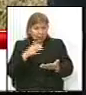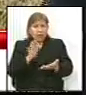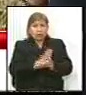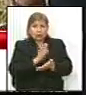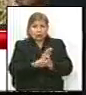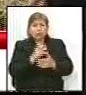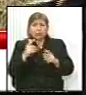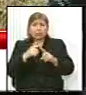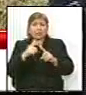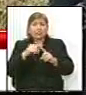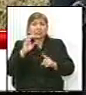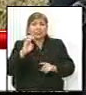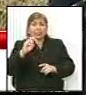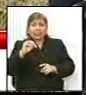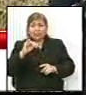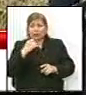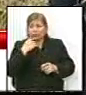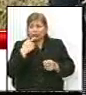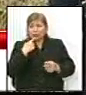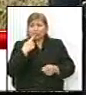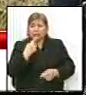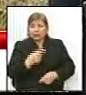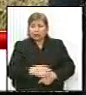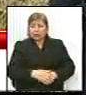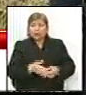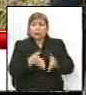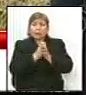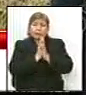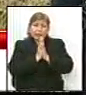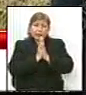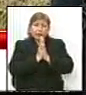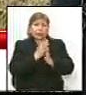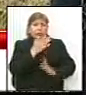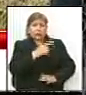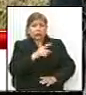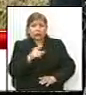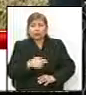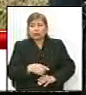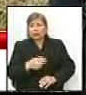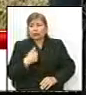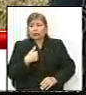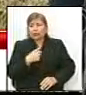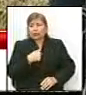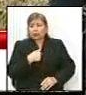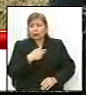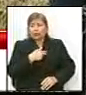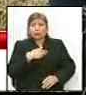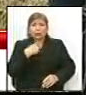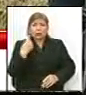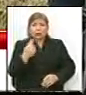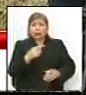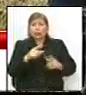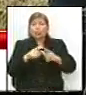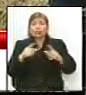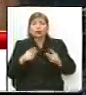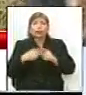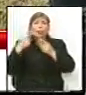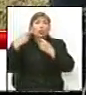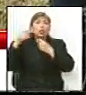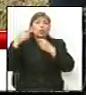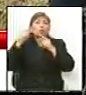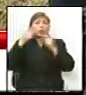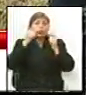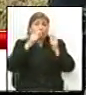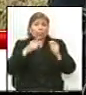cachcan. Bueno, chay mi yuhay kumpa cae mañacoini. Bueno, yuhay kumpa yahtay kum zona turística,